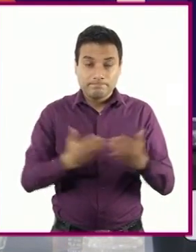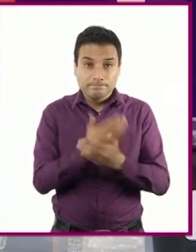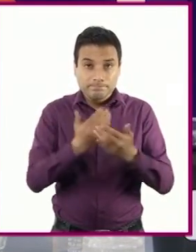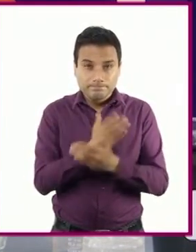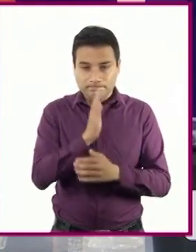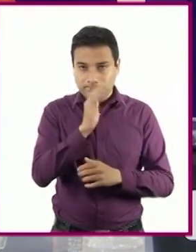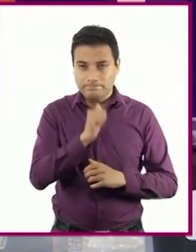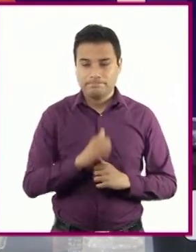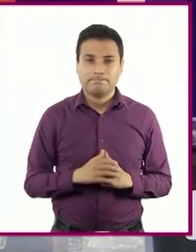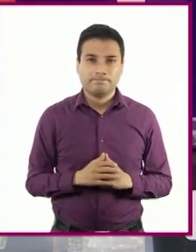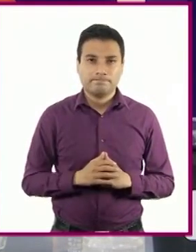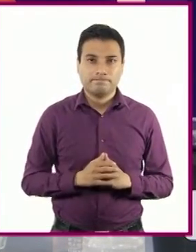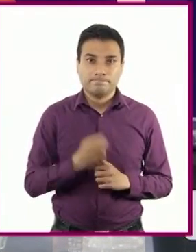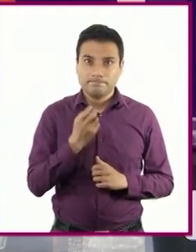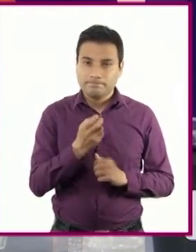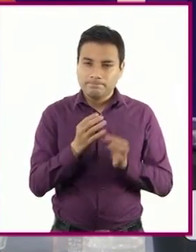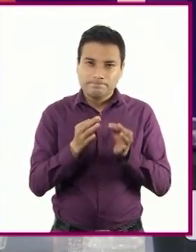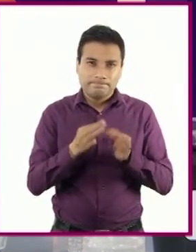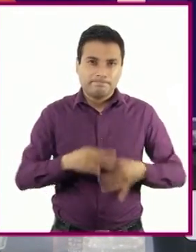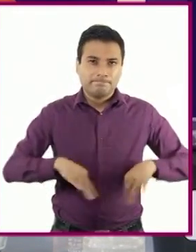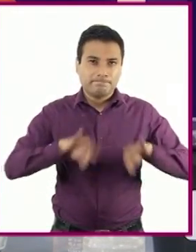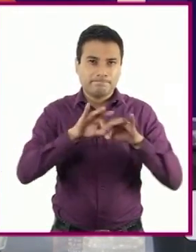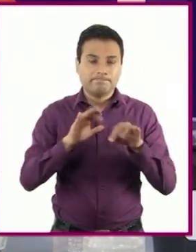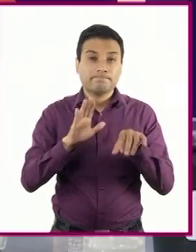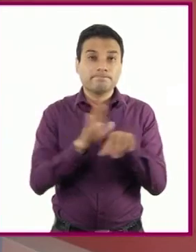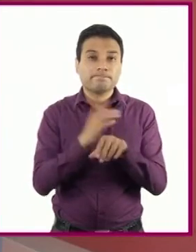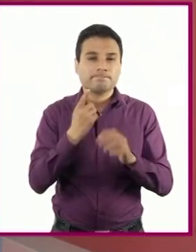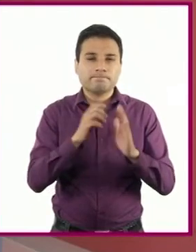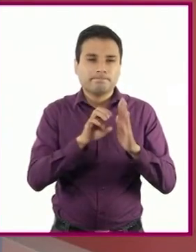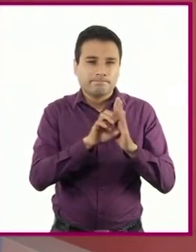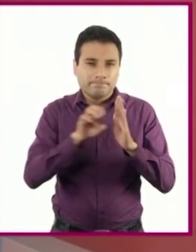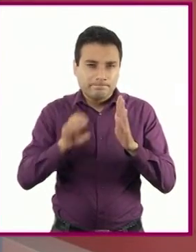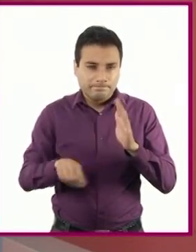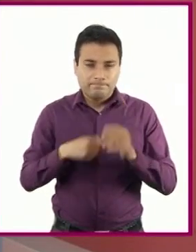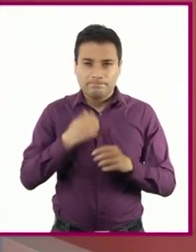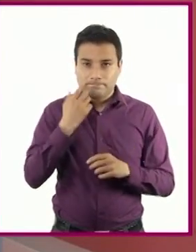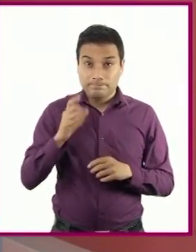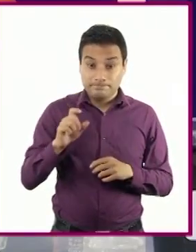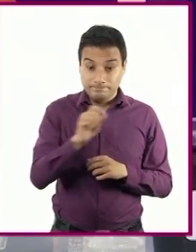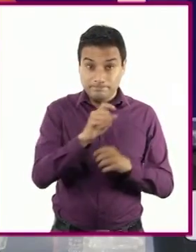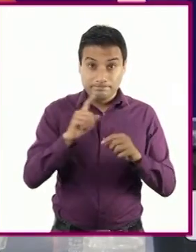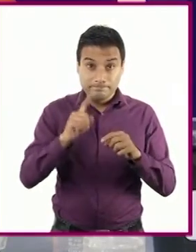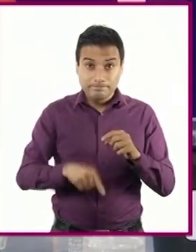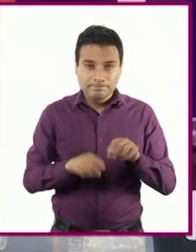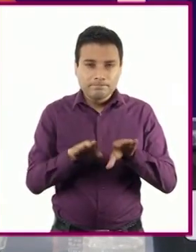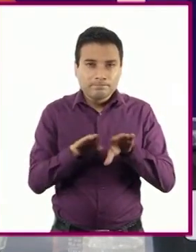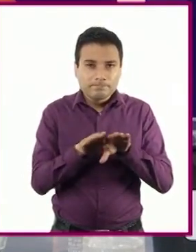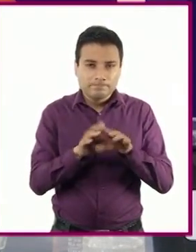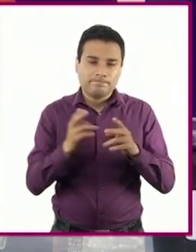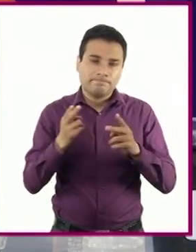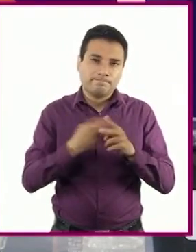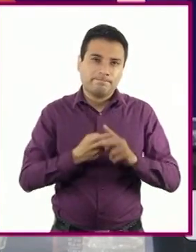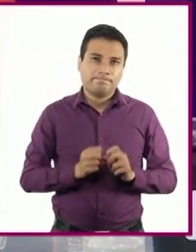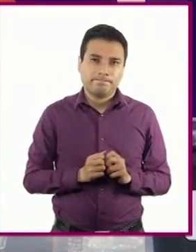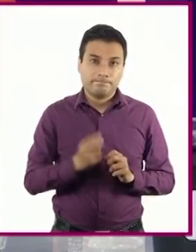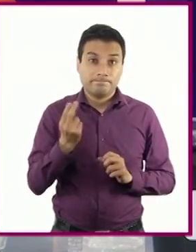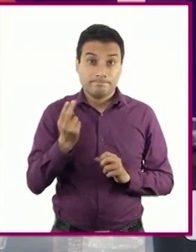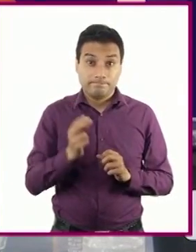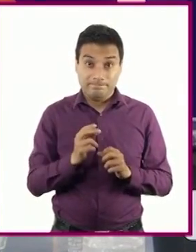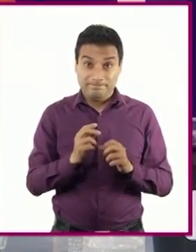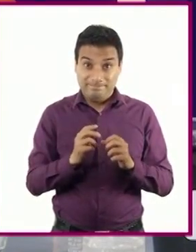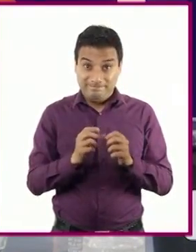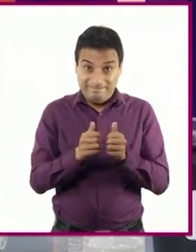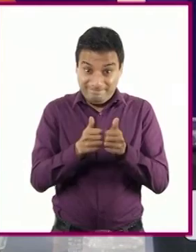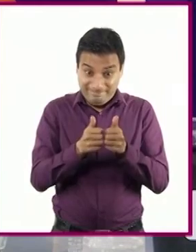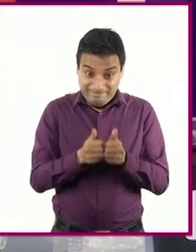destruirlas. Esto es muy importante porque si yo quiero erradicar una bacteria, la tengo que matar, no nada más detener su